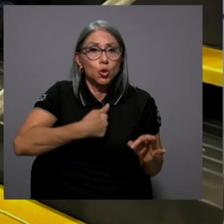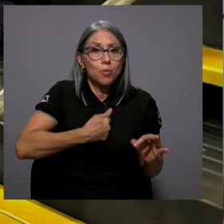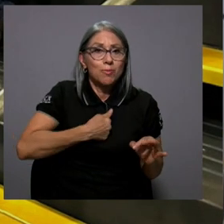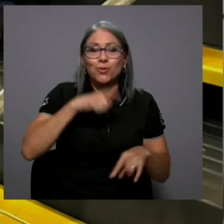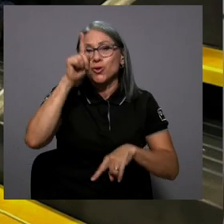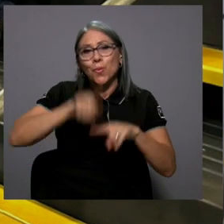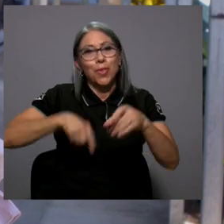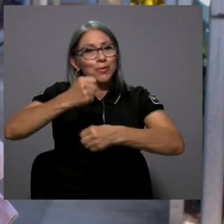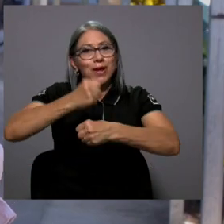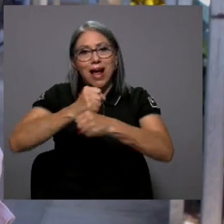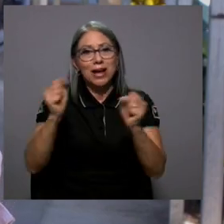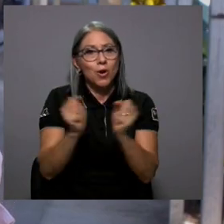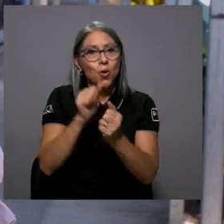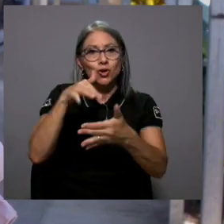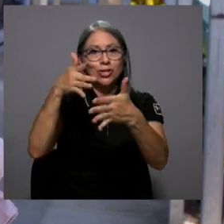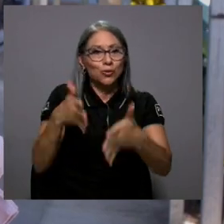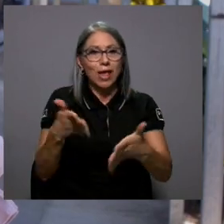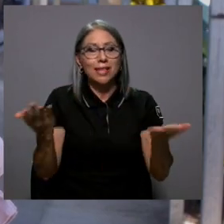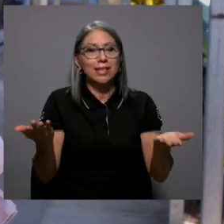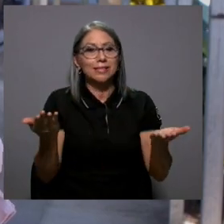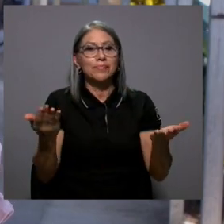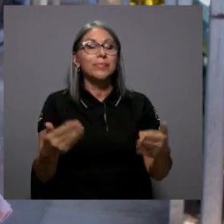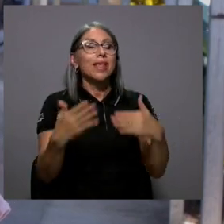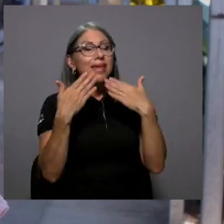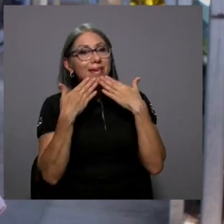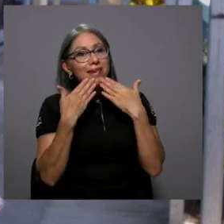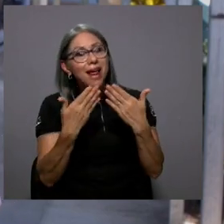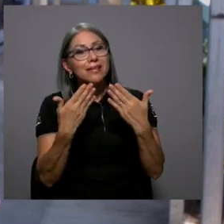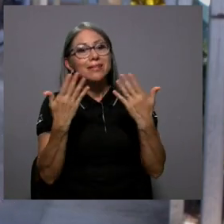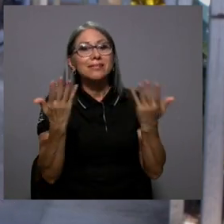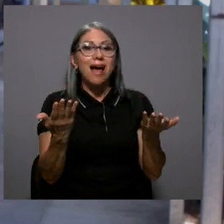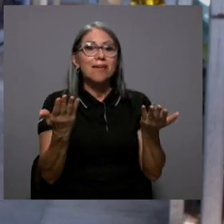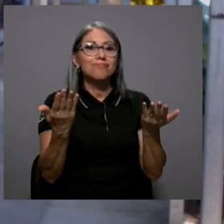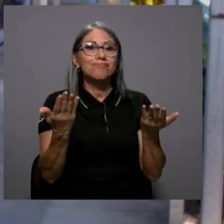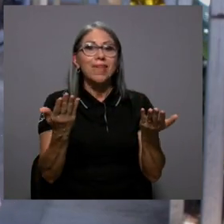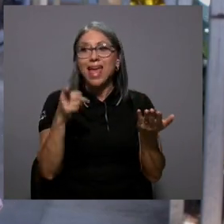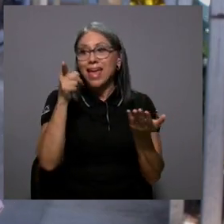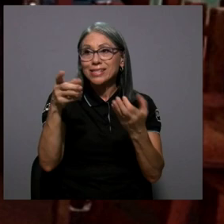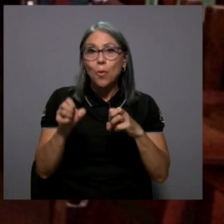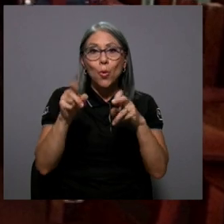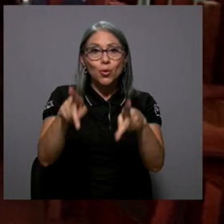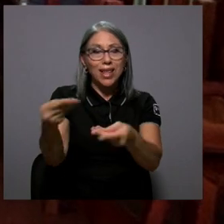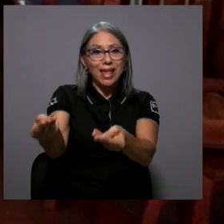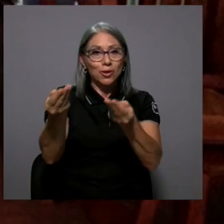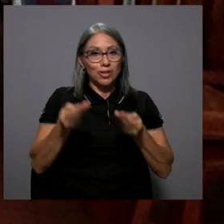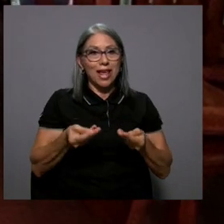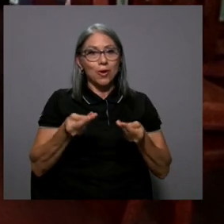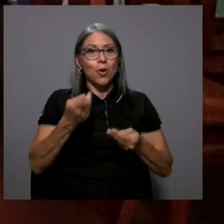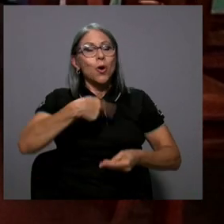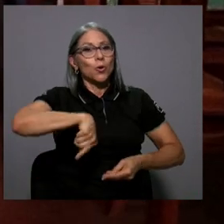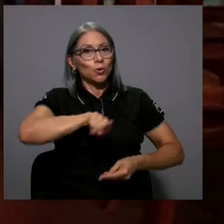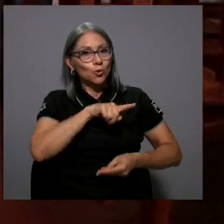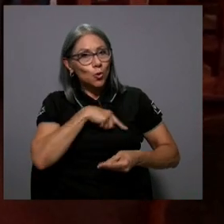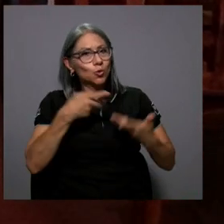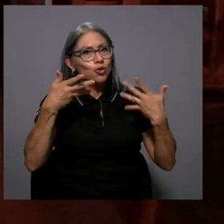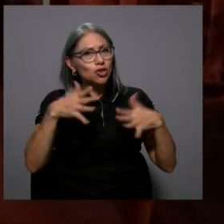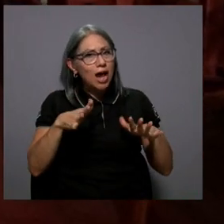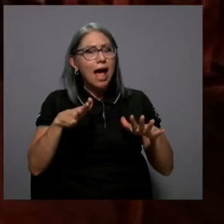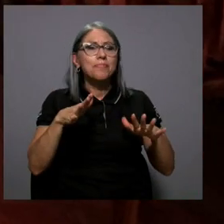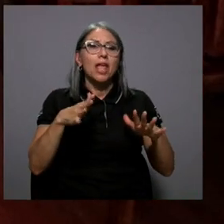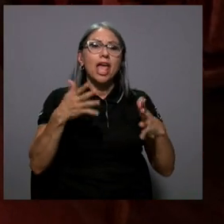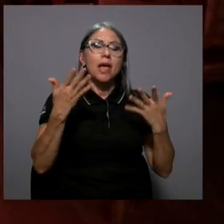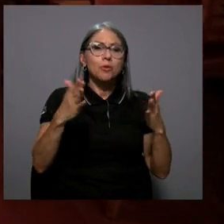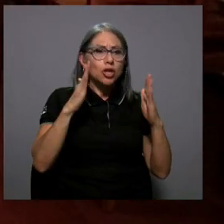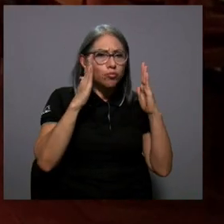no podemos trabajar con los estudiantes. Y gracias a la oportunidad que nos dieron, hemos ido abordando